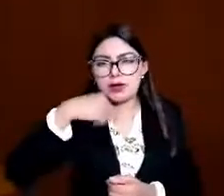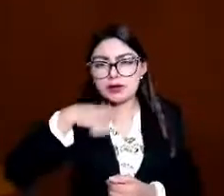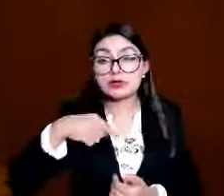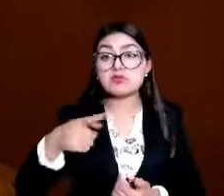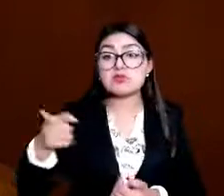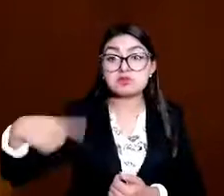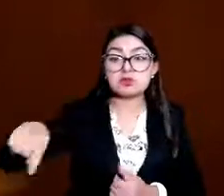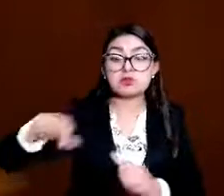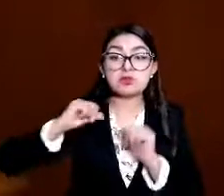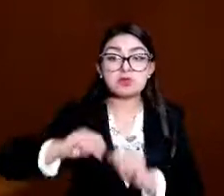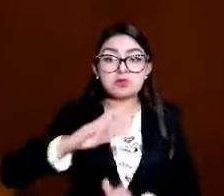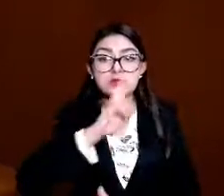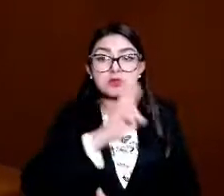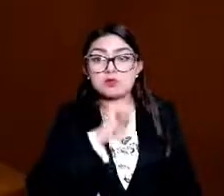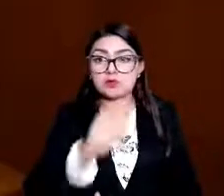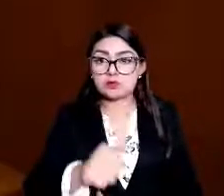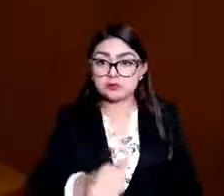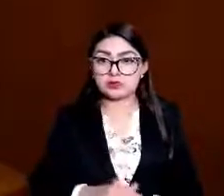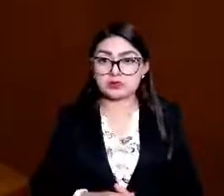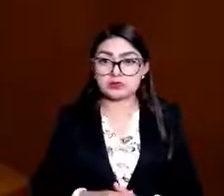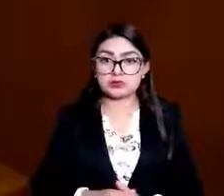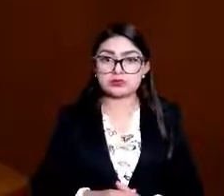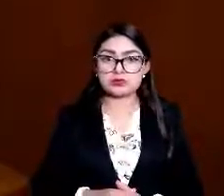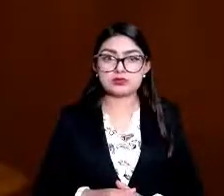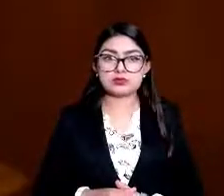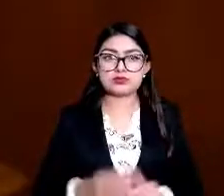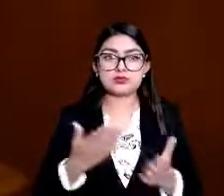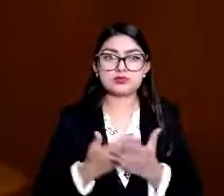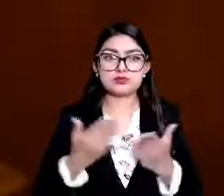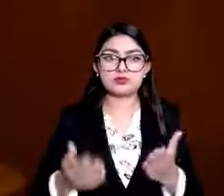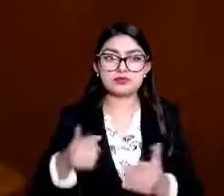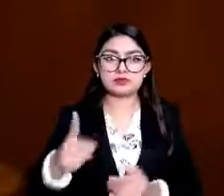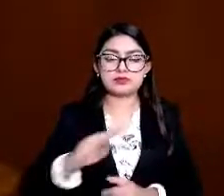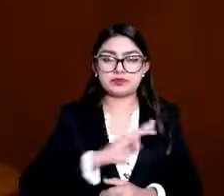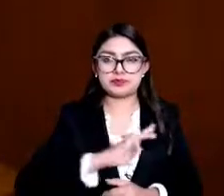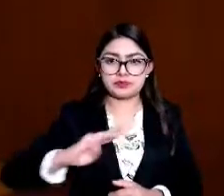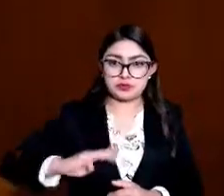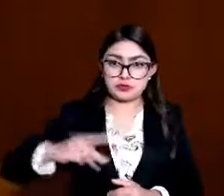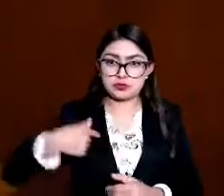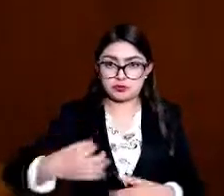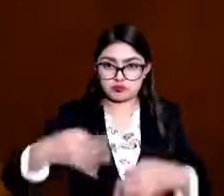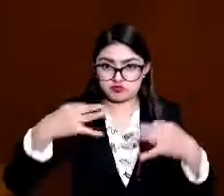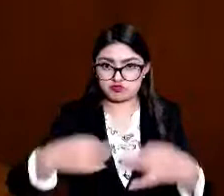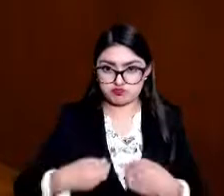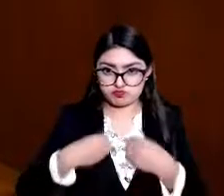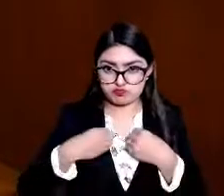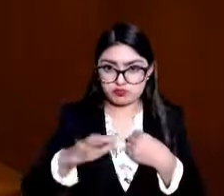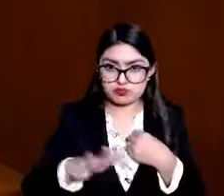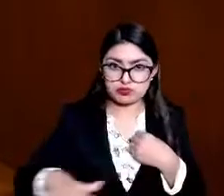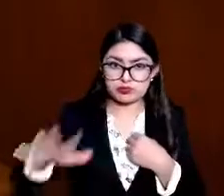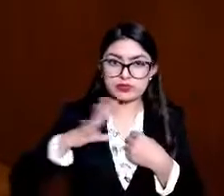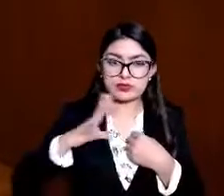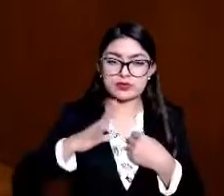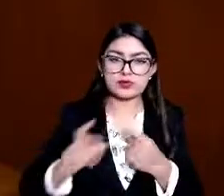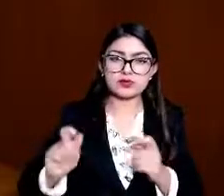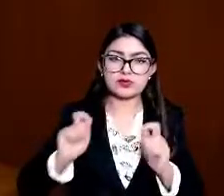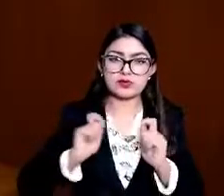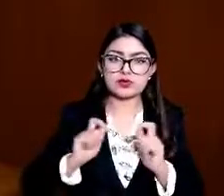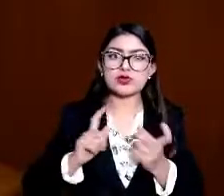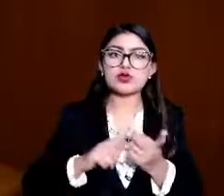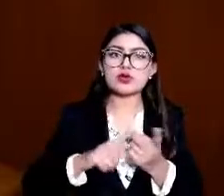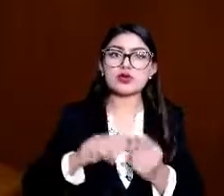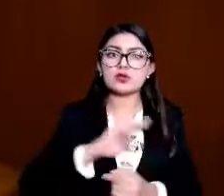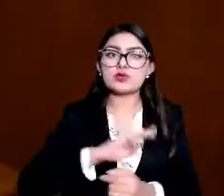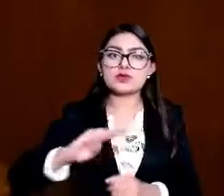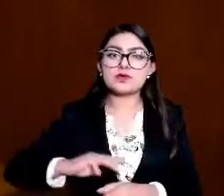respuesta. Por ejemplo, en el municipio en el que habito y tengo la representación popular, en el municipio de Chalco, desde